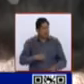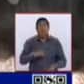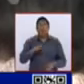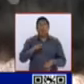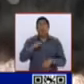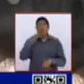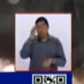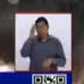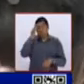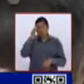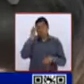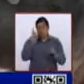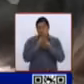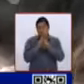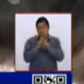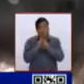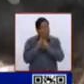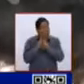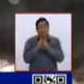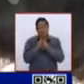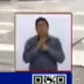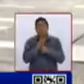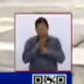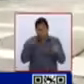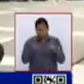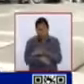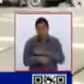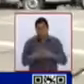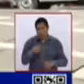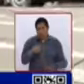Pero yo sé, si regreso con él, esta vez me va a matar.